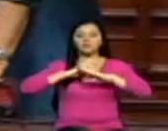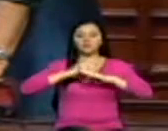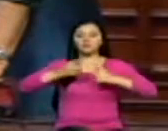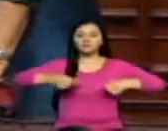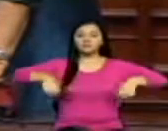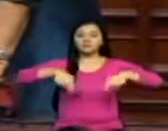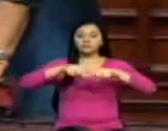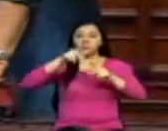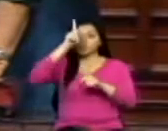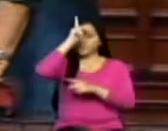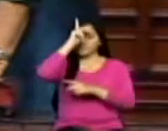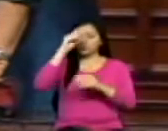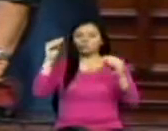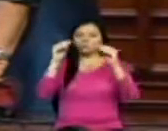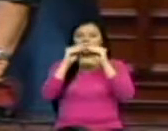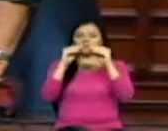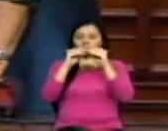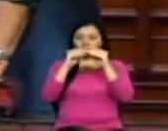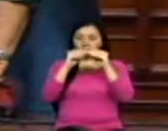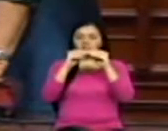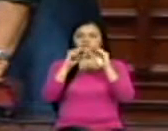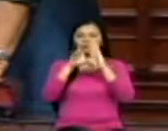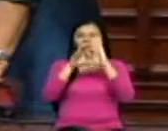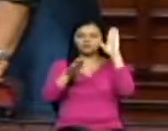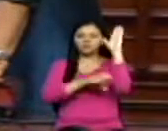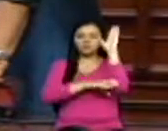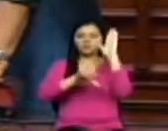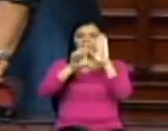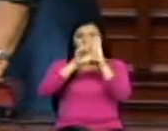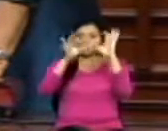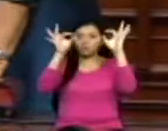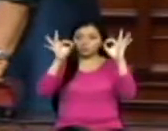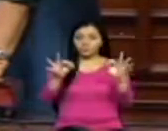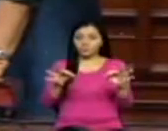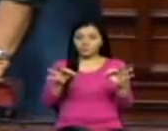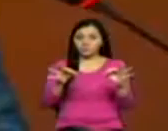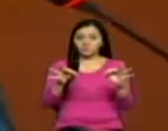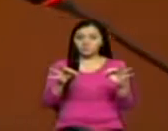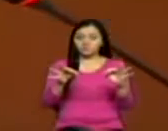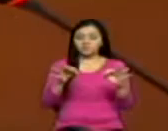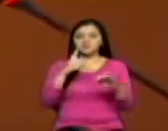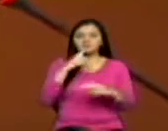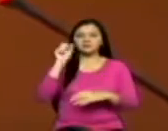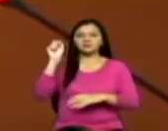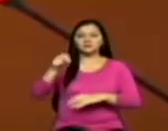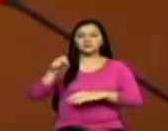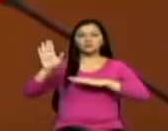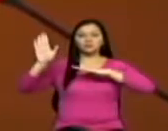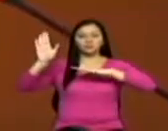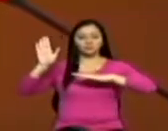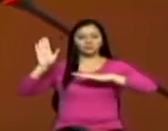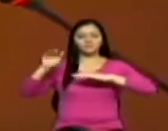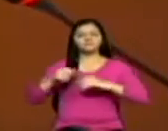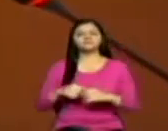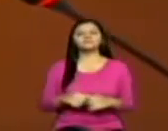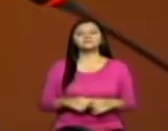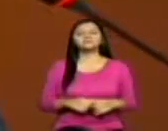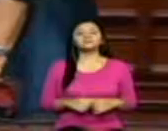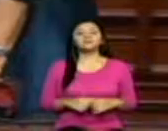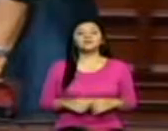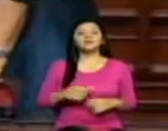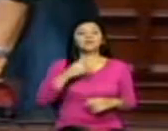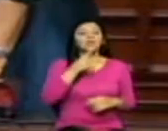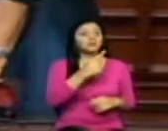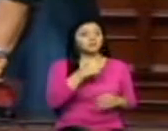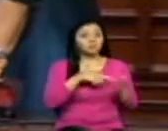soberanía y la integridad de la República y cumplir la Constitución política y las leyes del Perú? Sí, juro. Si así